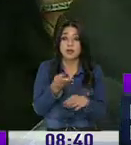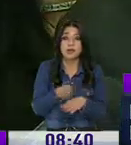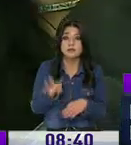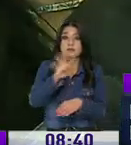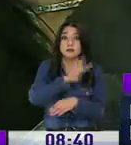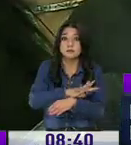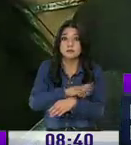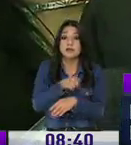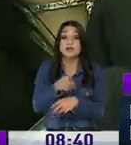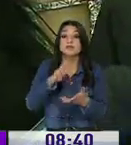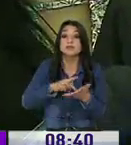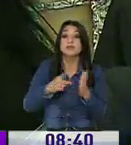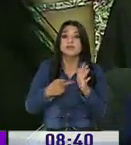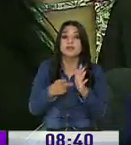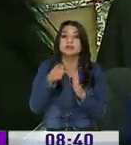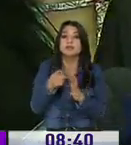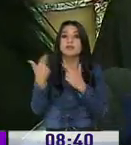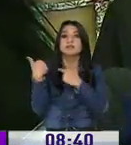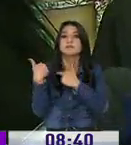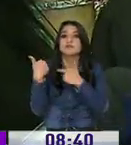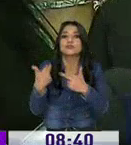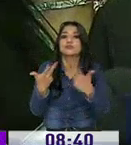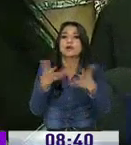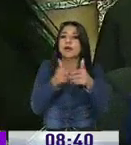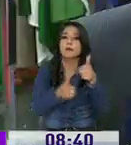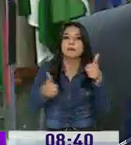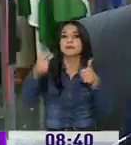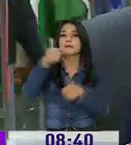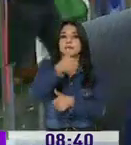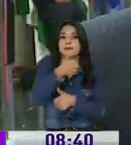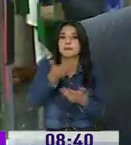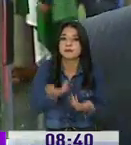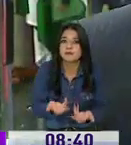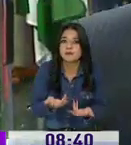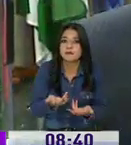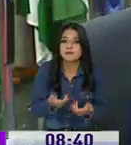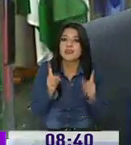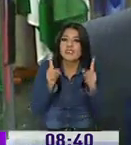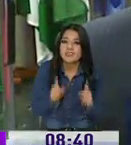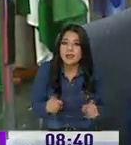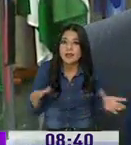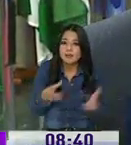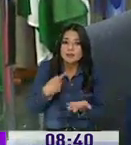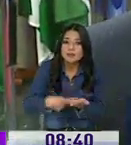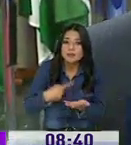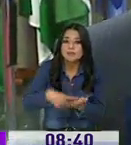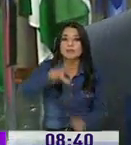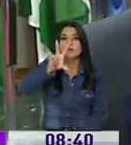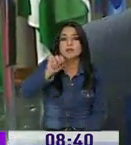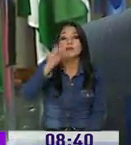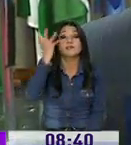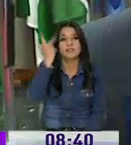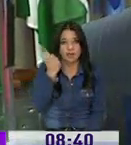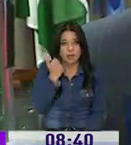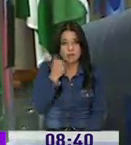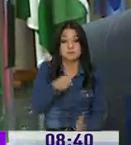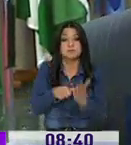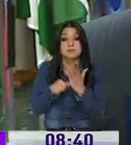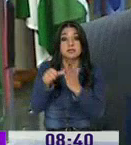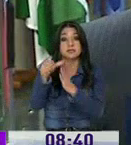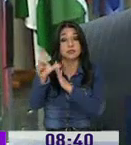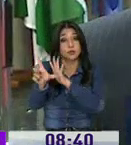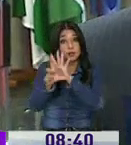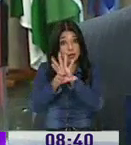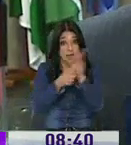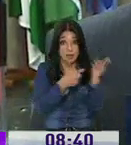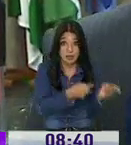arrogó funciones que no le competen. Lo que debía mediar aquí entonces son los 30 días para que pase por el Ministerio de la Ley y